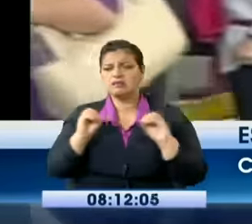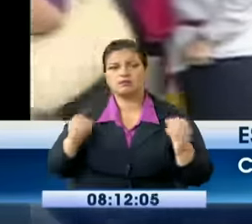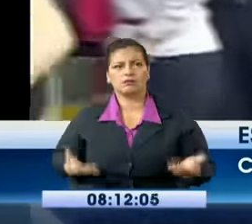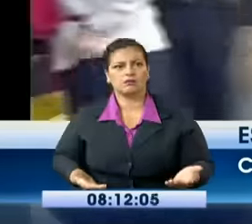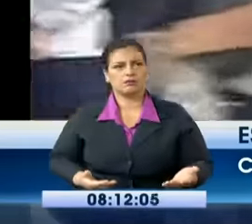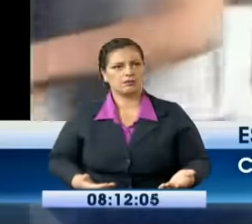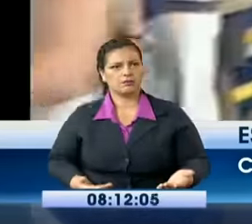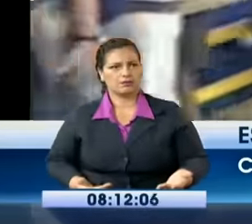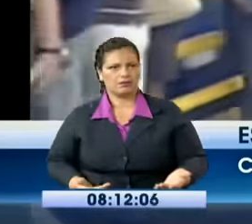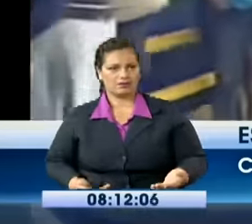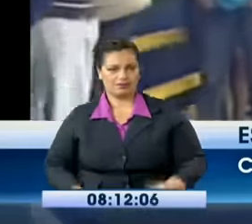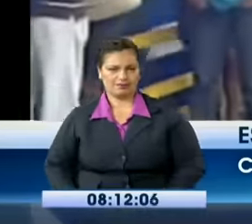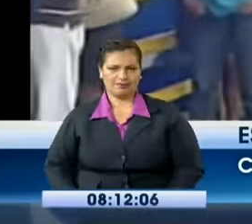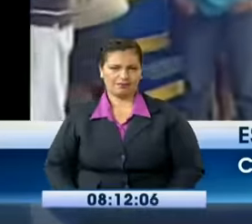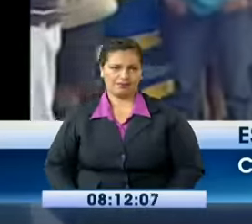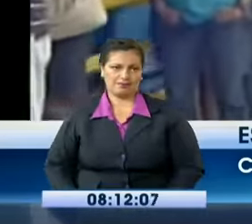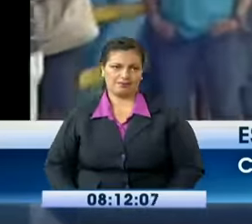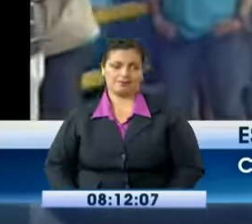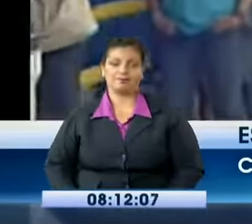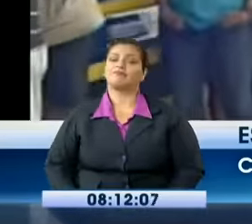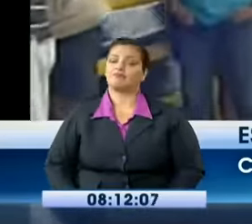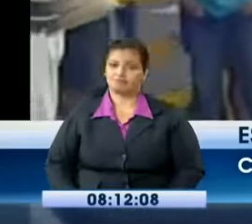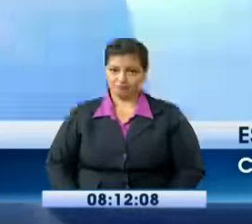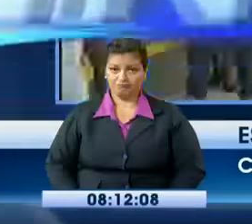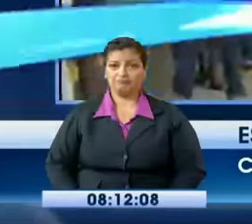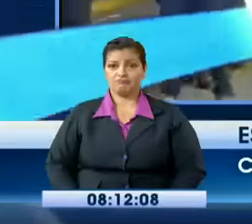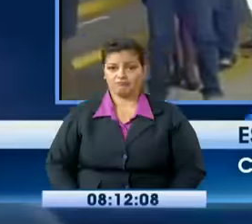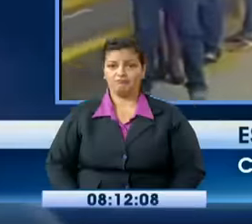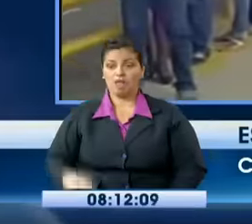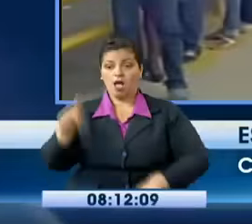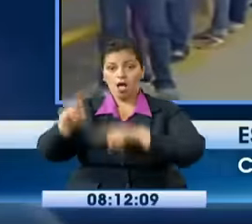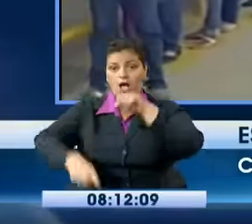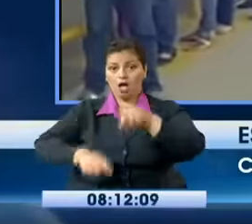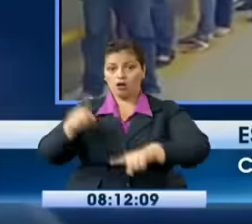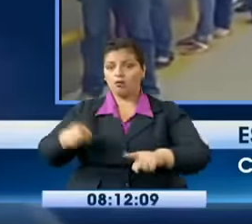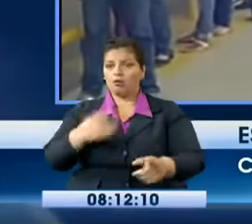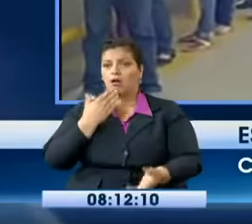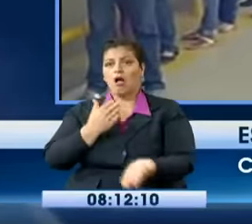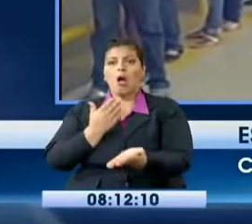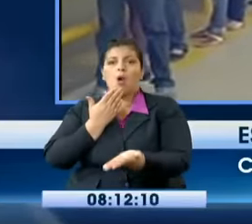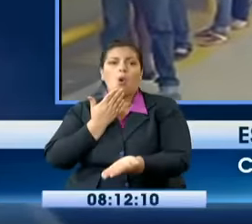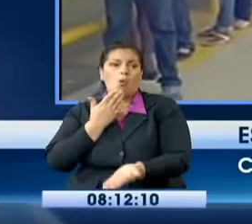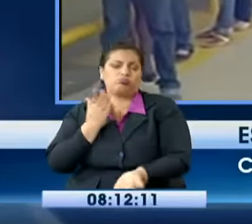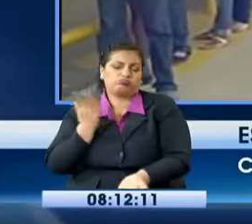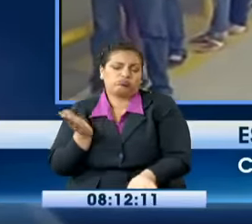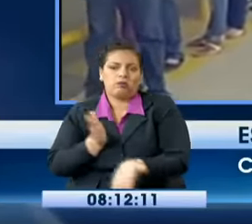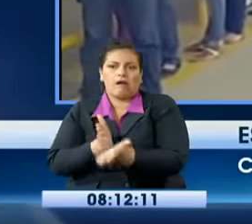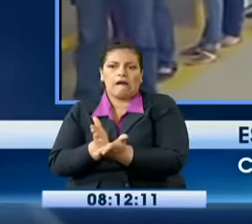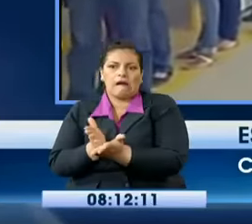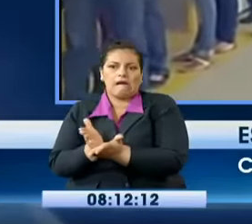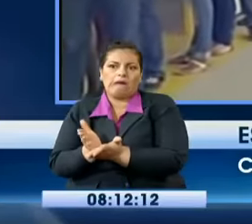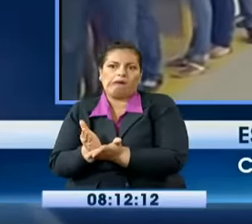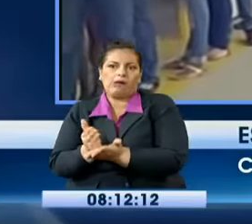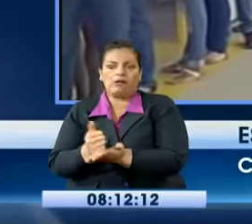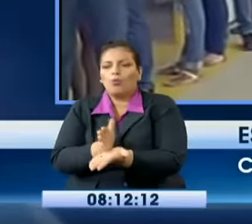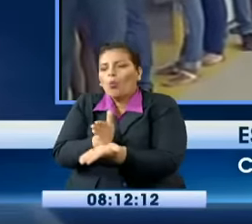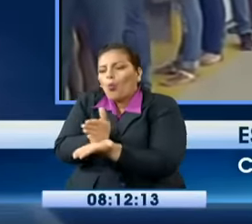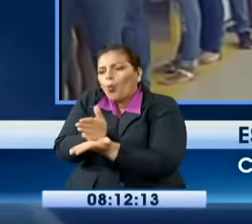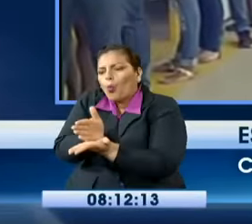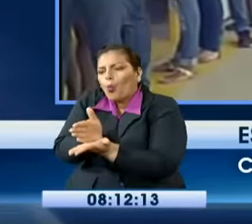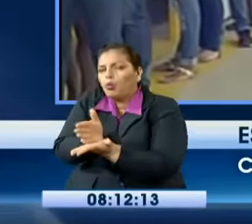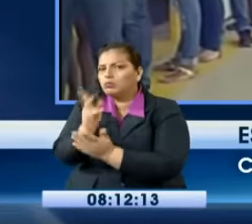que nace torcido, nada lo endereza. Ese árbol que nace torcido... Bueno, pero con una sanción fuerte. No se le